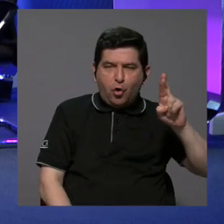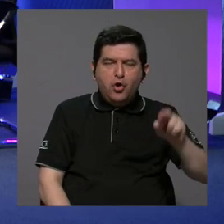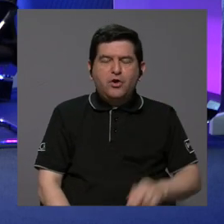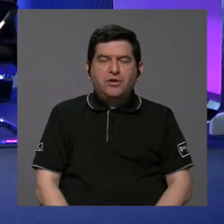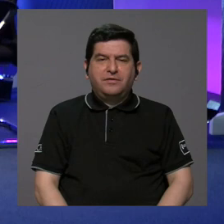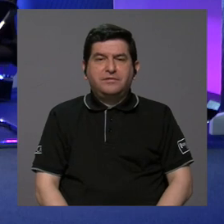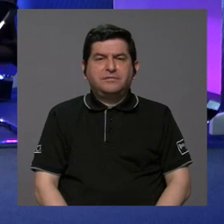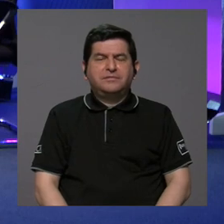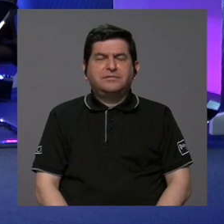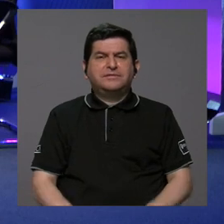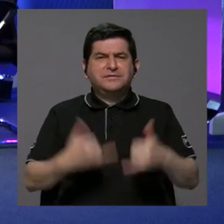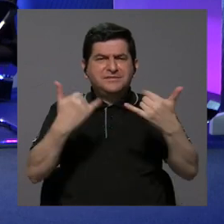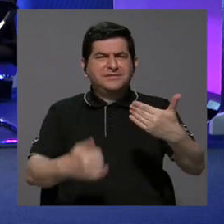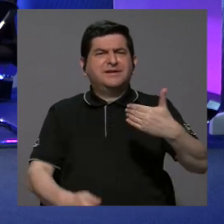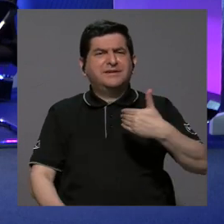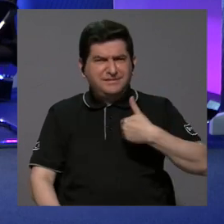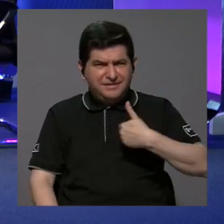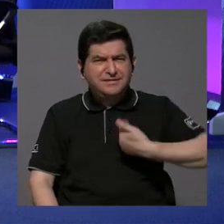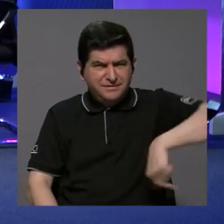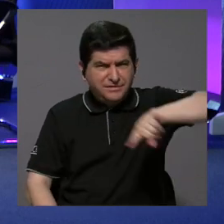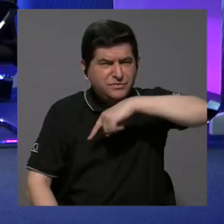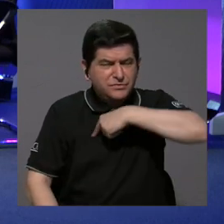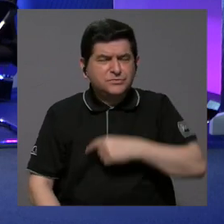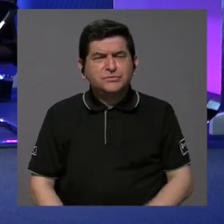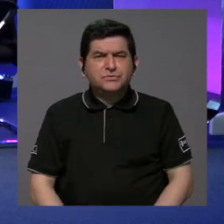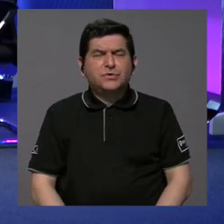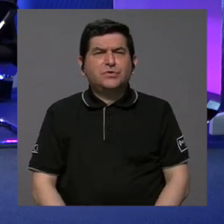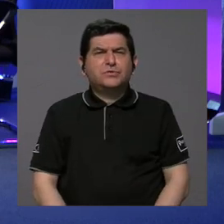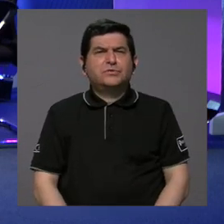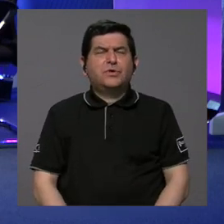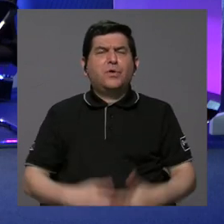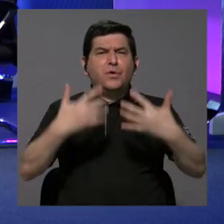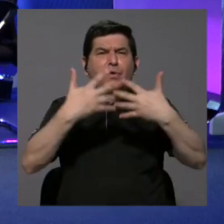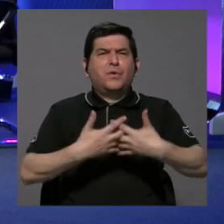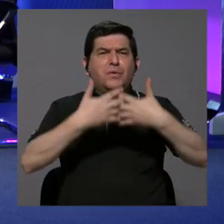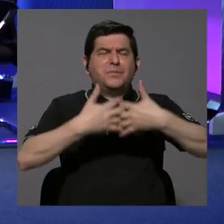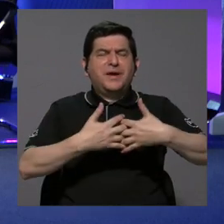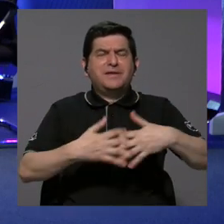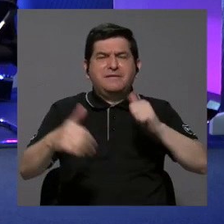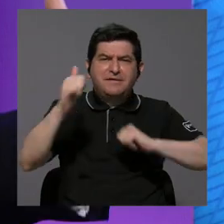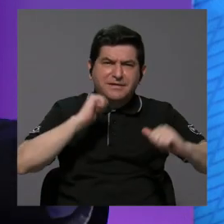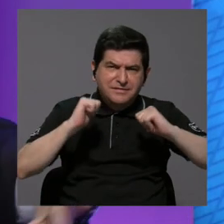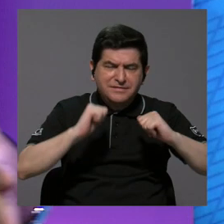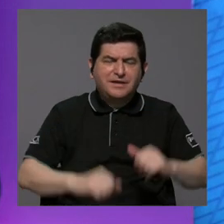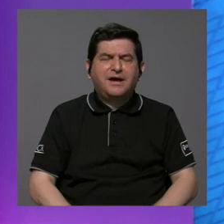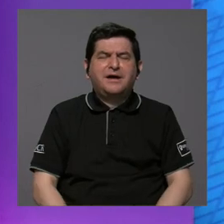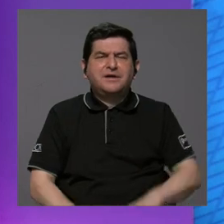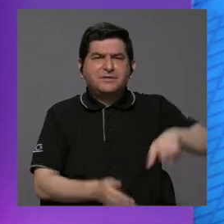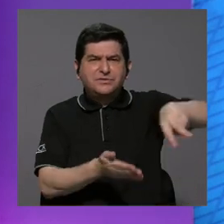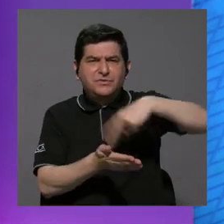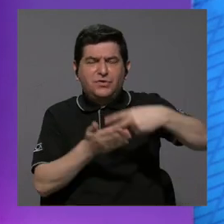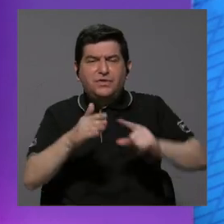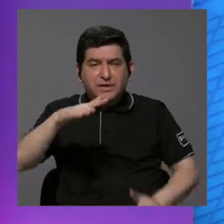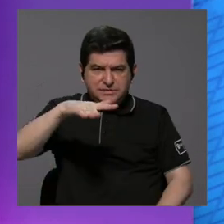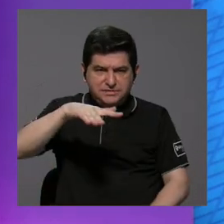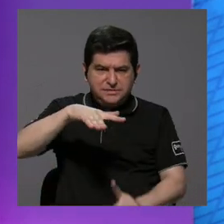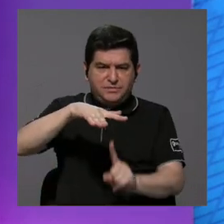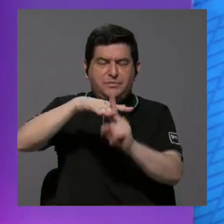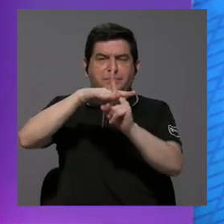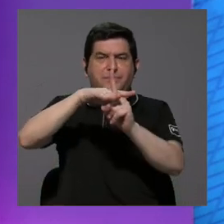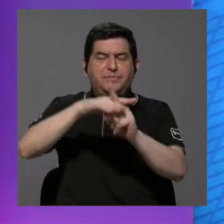ya a contar con elementos alrededor de una compañía de teatro donde la danza también ya empieza